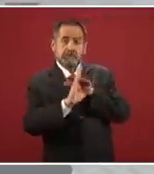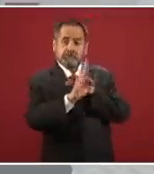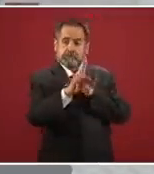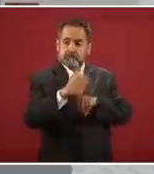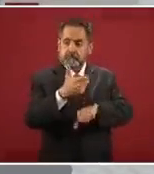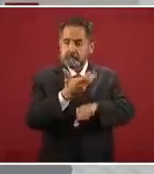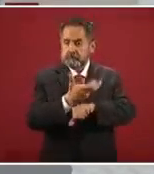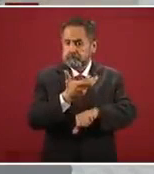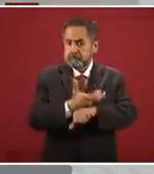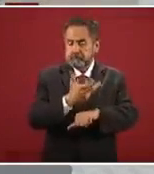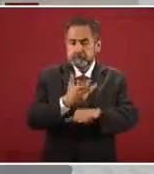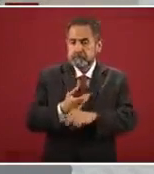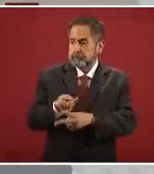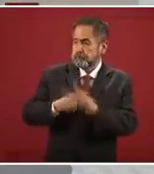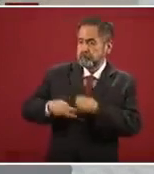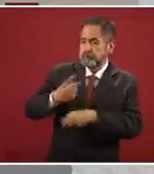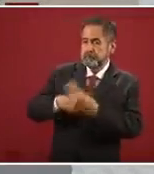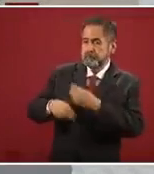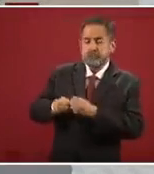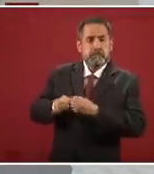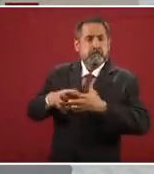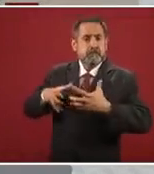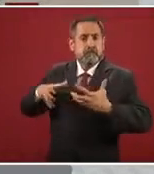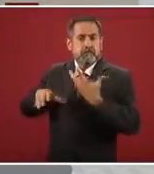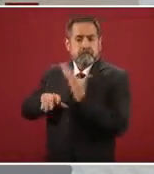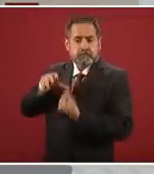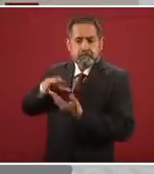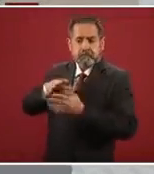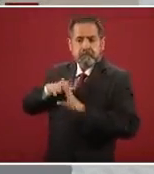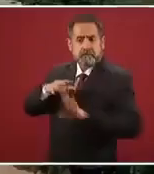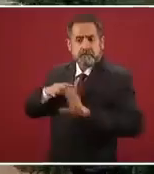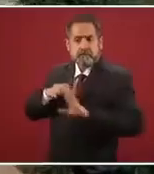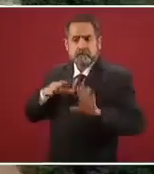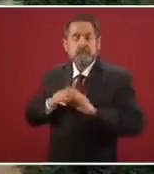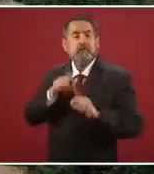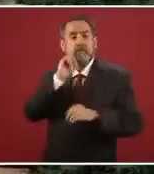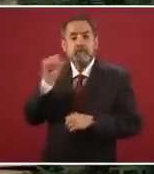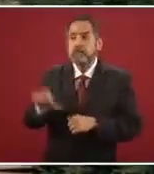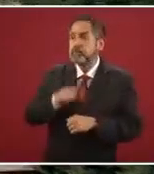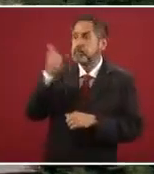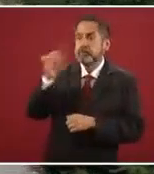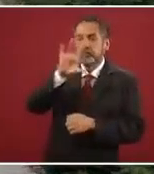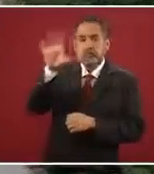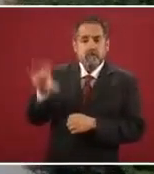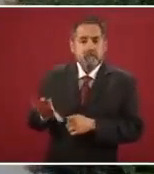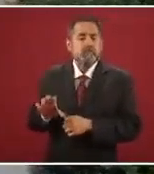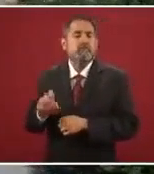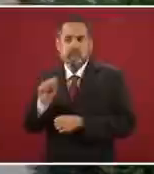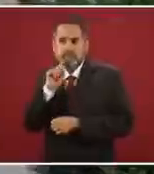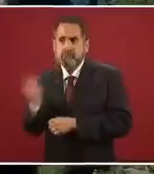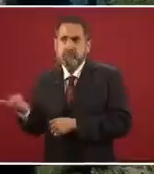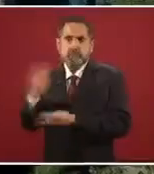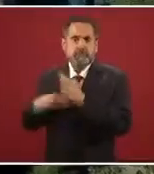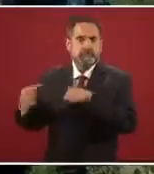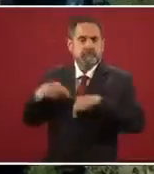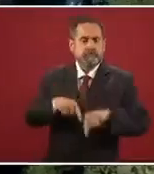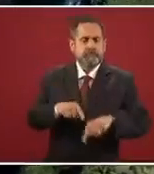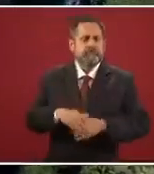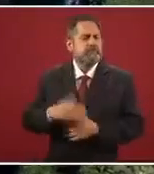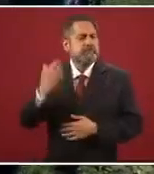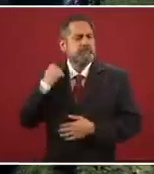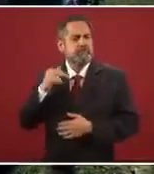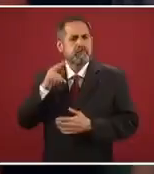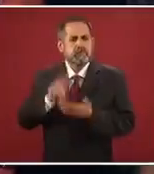excepcional el incremento del flujo de migrantes transcontinentales. Durante los primeros seis meses de 2019, ingresaron de